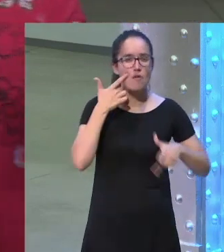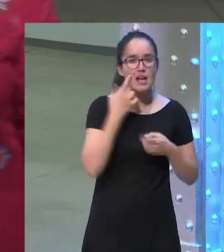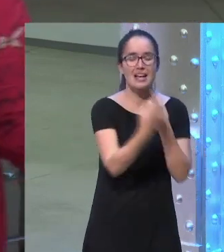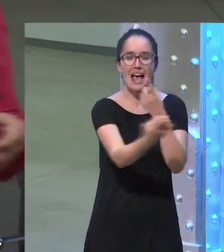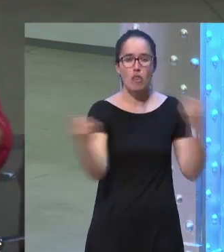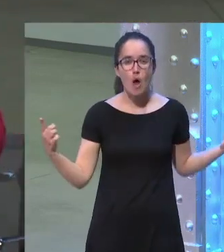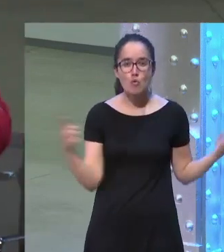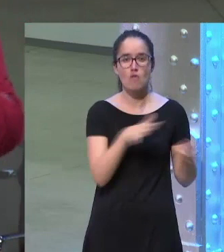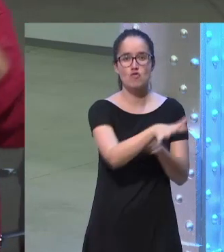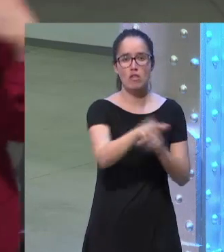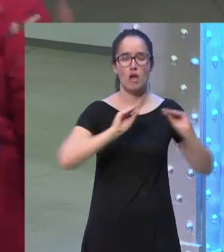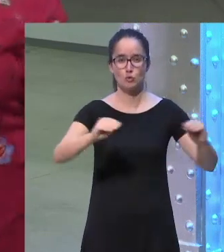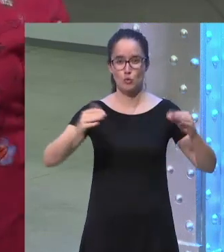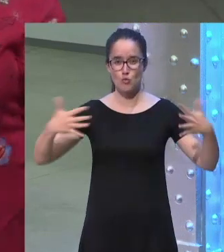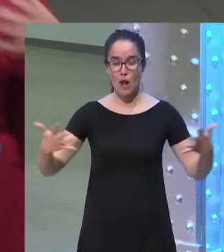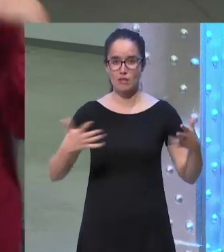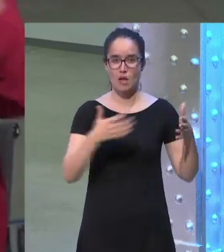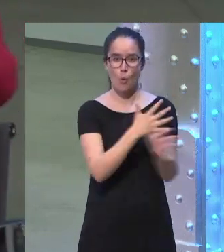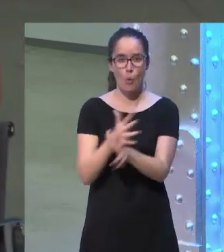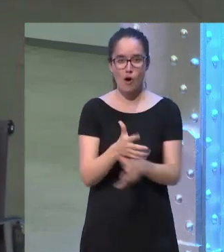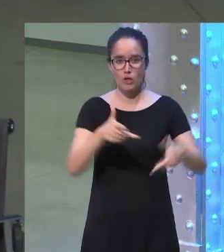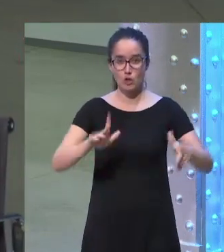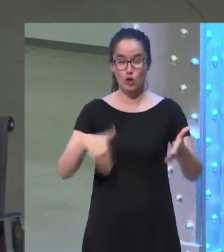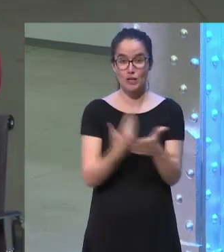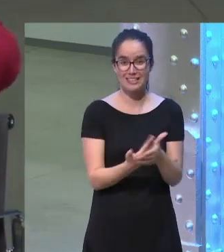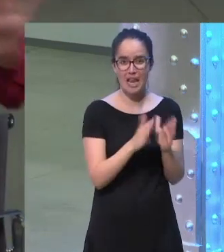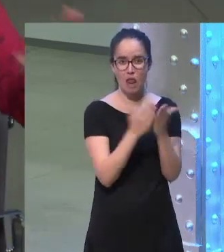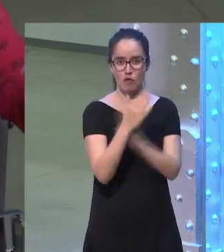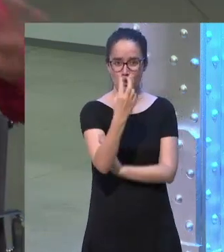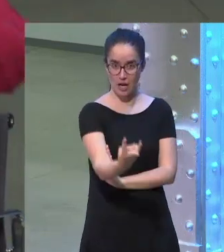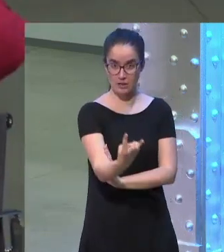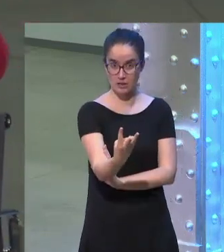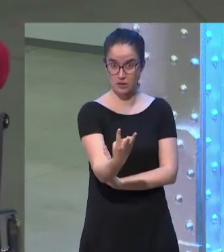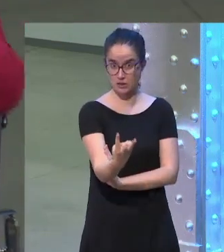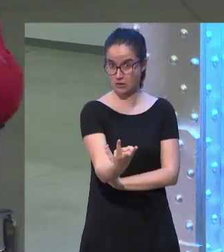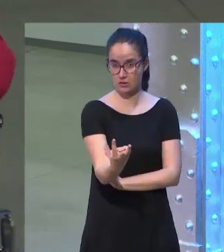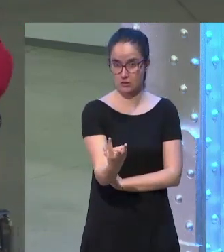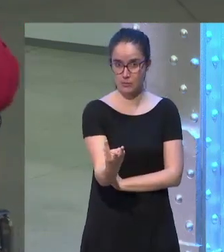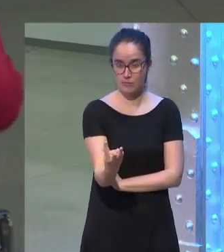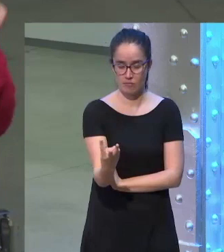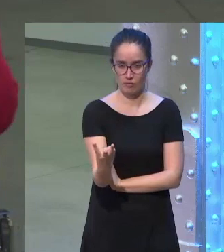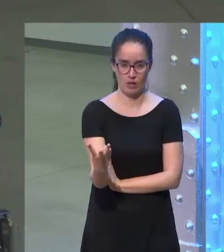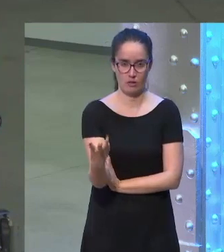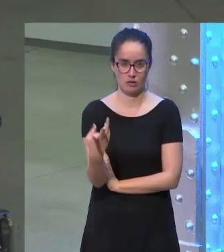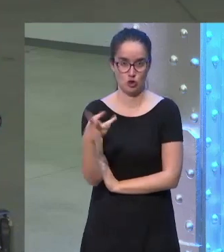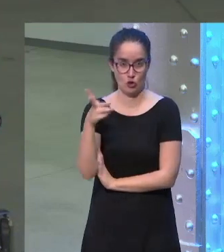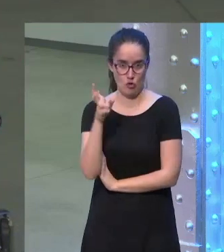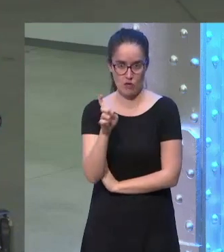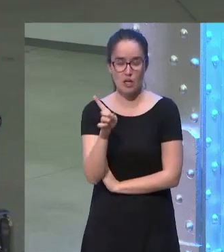de Juego de Tronos hasta el 3er libro, ¿vale? No, eso no